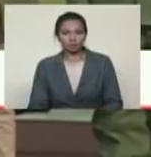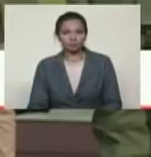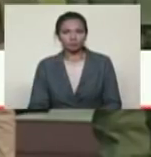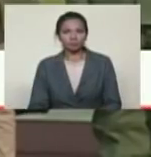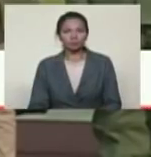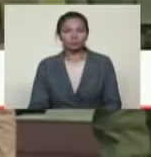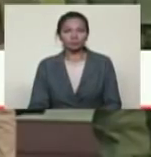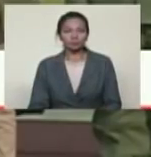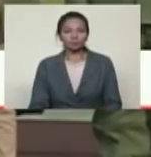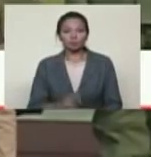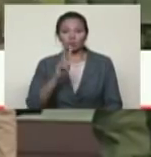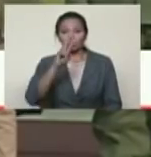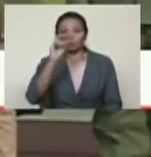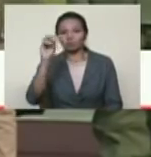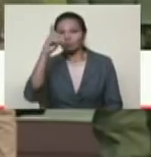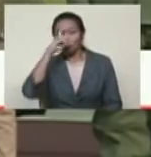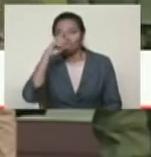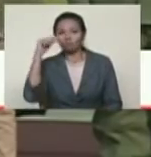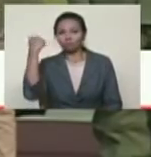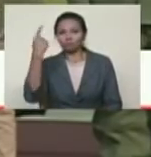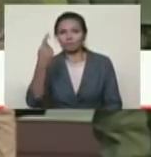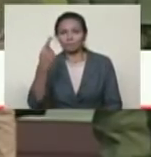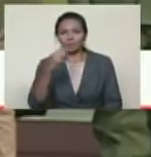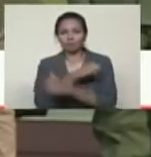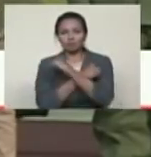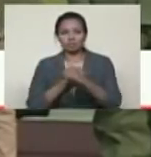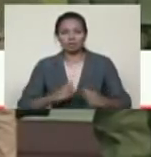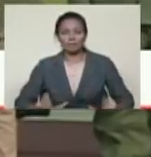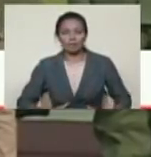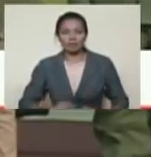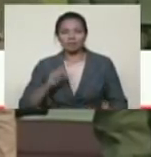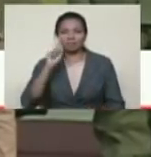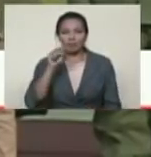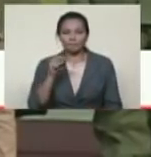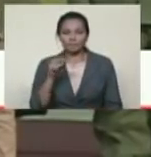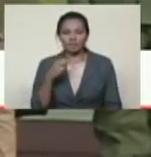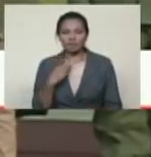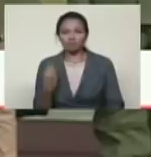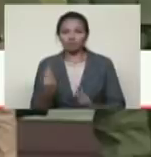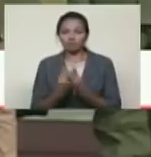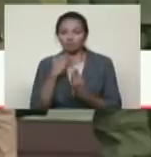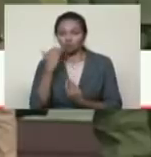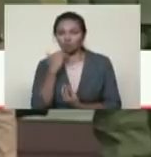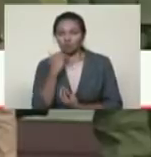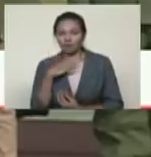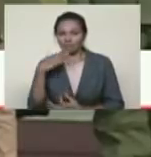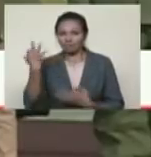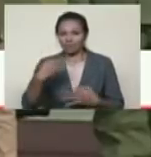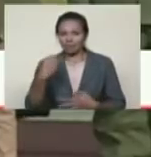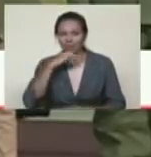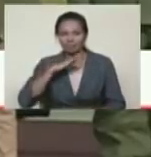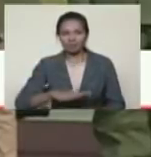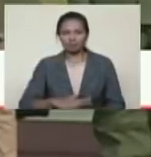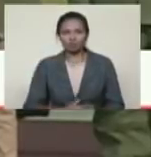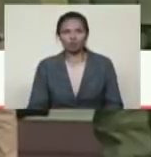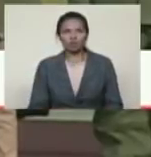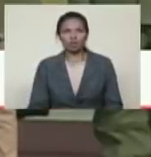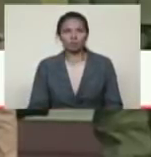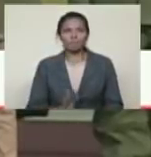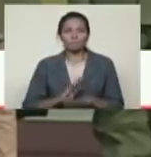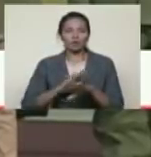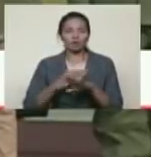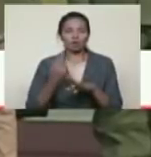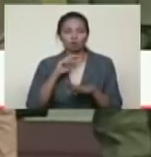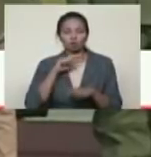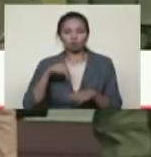Y 200 años después, Fuerza Armada Nacional Bolivariana, estamos del lado correcto de la historia, porque estamos